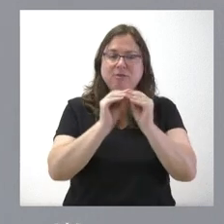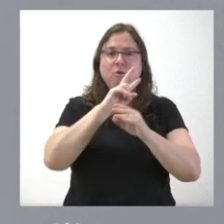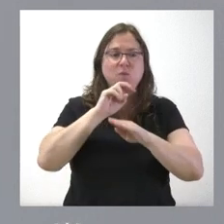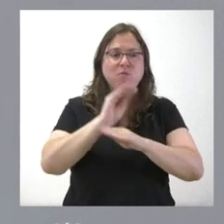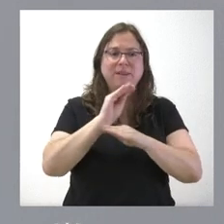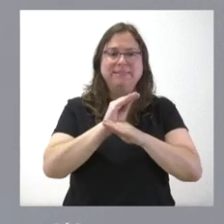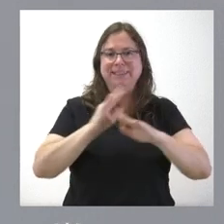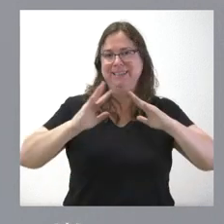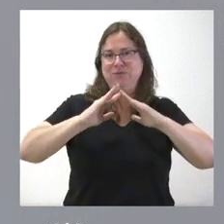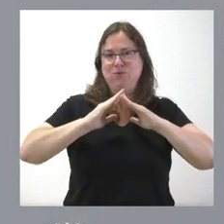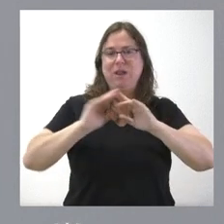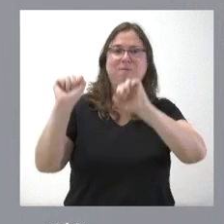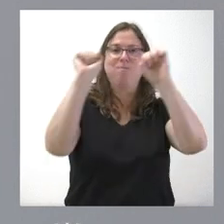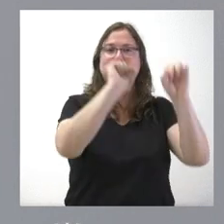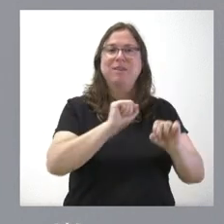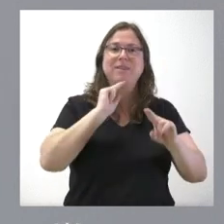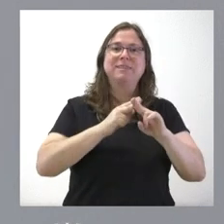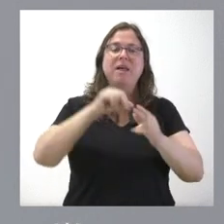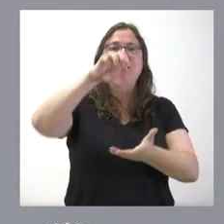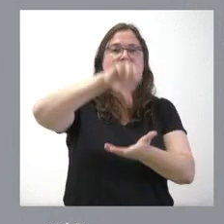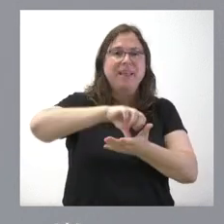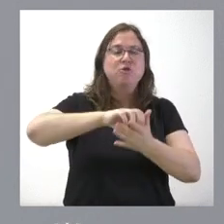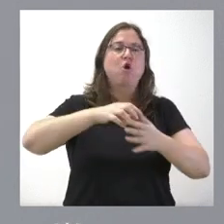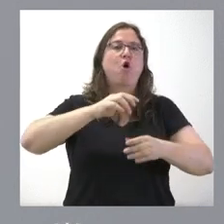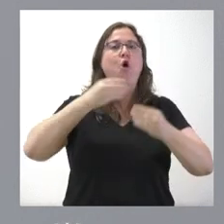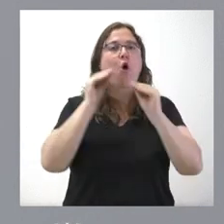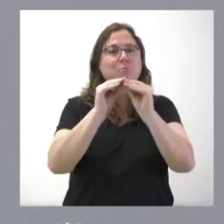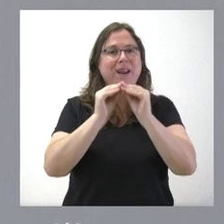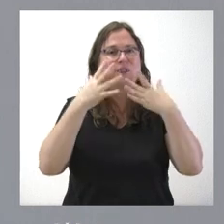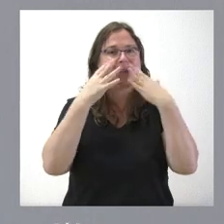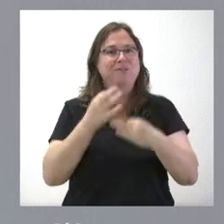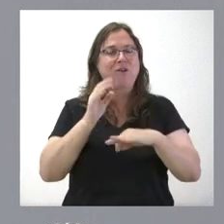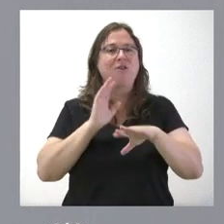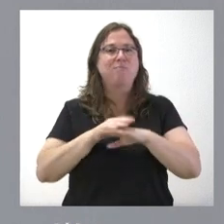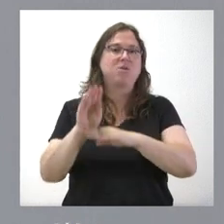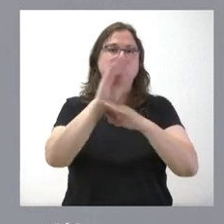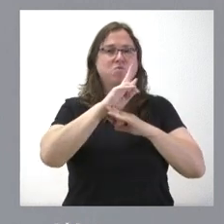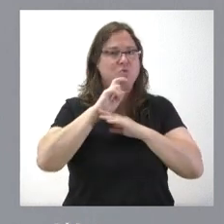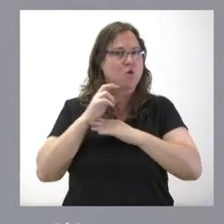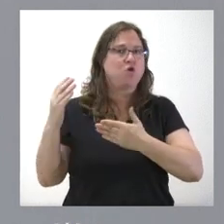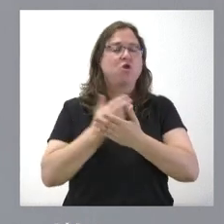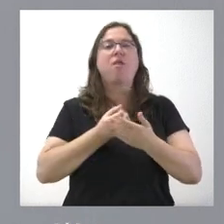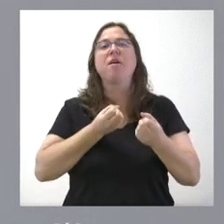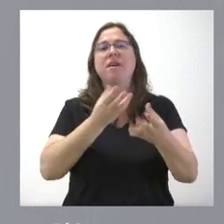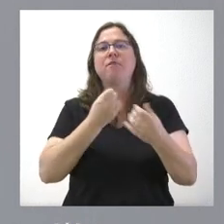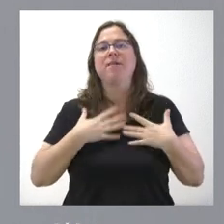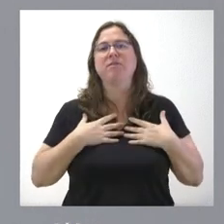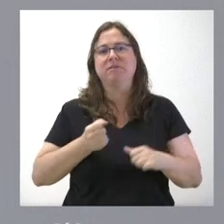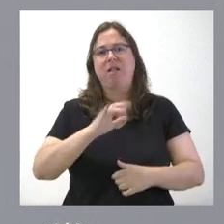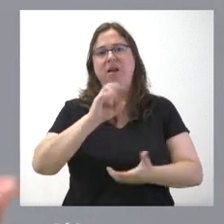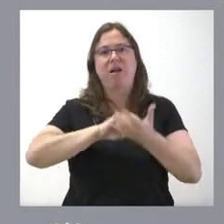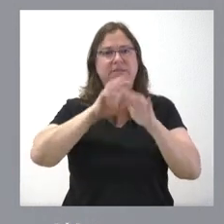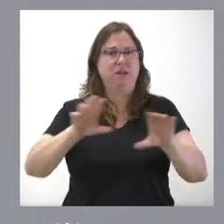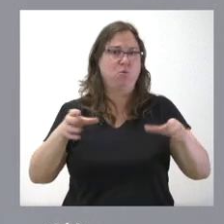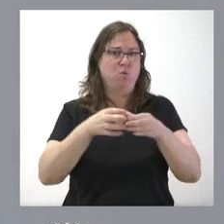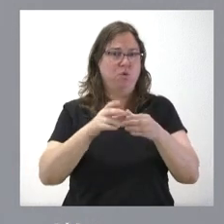de una infraestructura de protección denominada centro de operaciones de seguridad destinada a la salvaguarda y respaldo de toda la información sanitaria que tiene la junta de Castilla